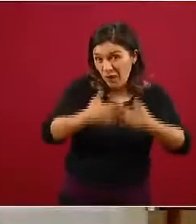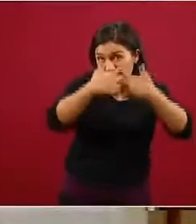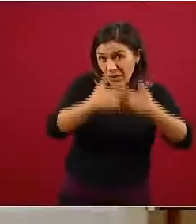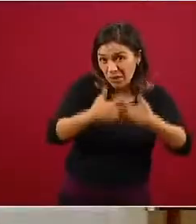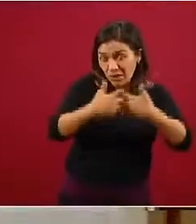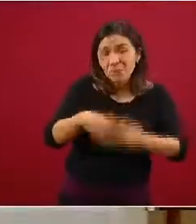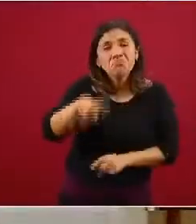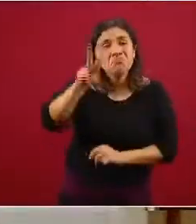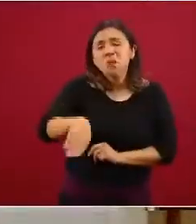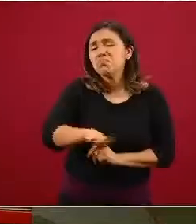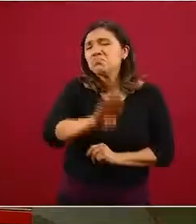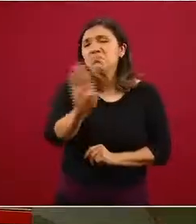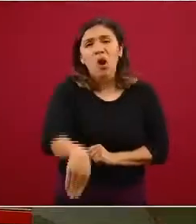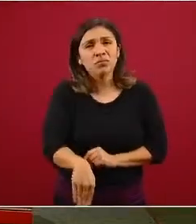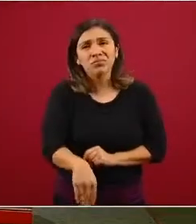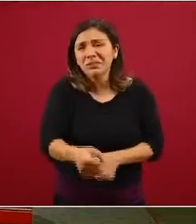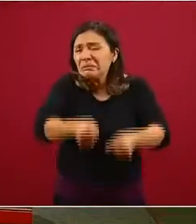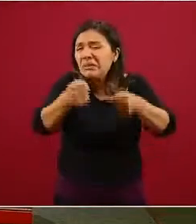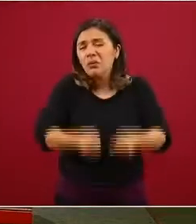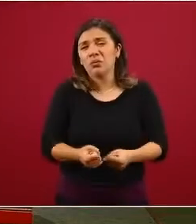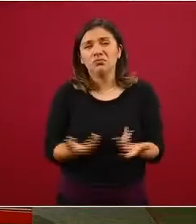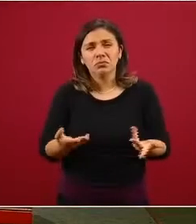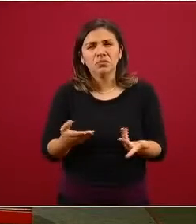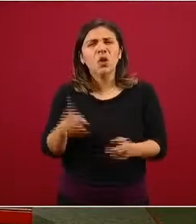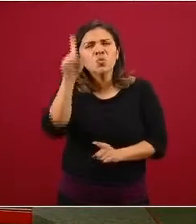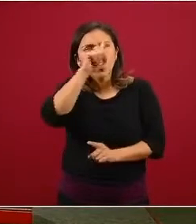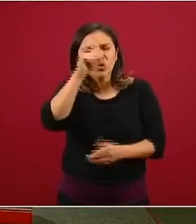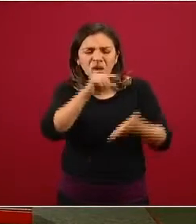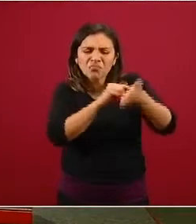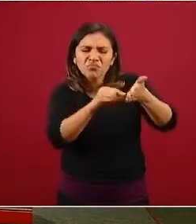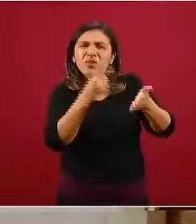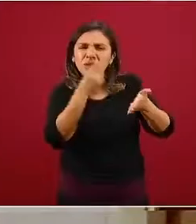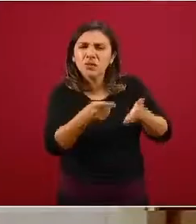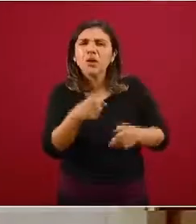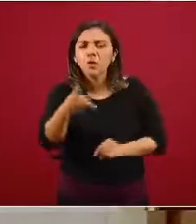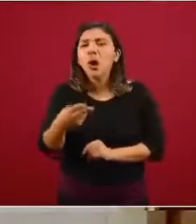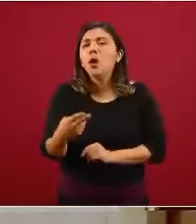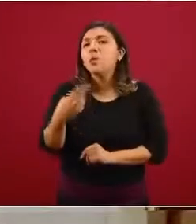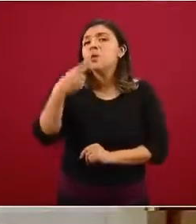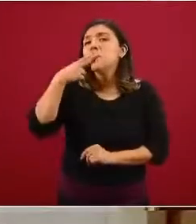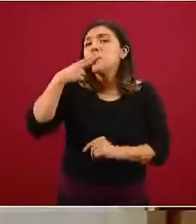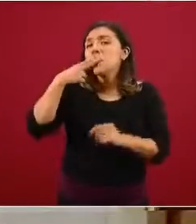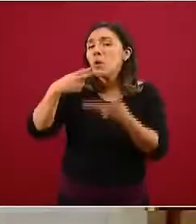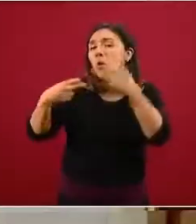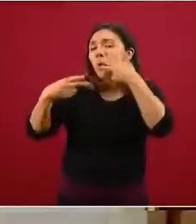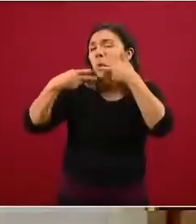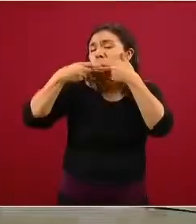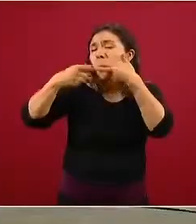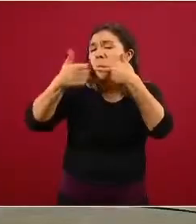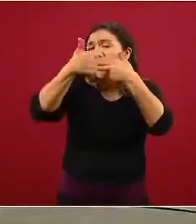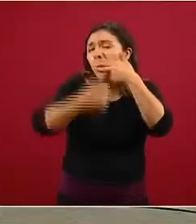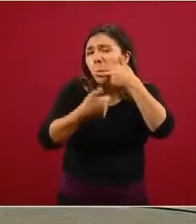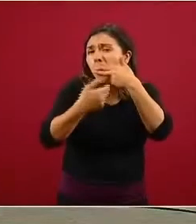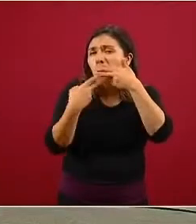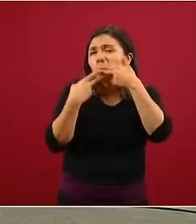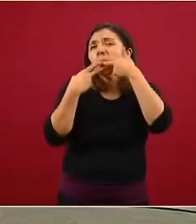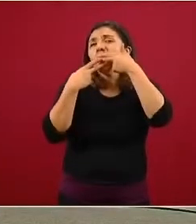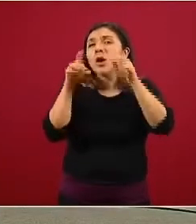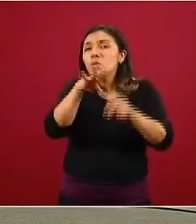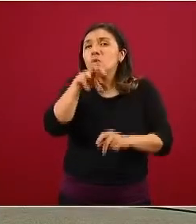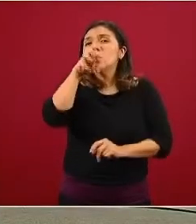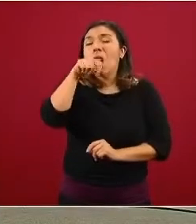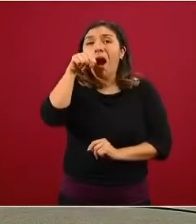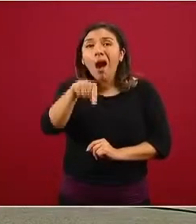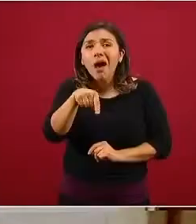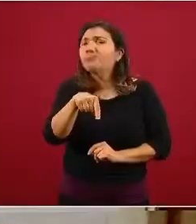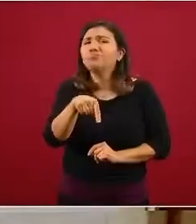fabricante, nos mata. ¿Cómo lo recomienda? Colóquelo entre sus labios, enciéndalo y aspire. Eso mata